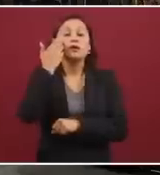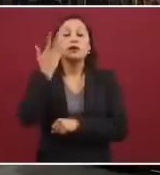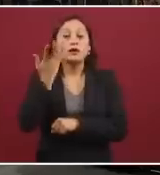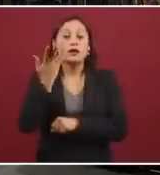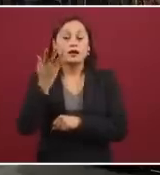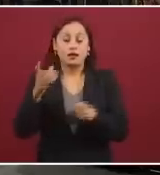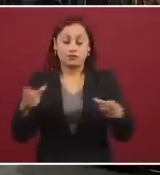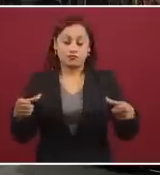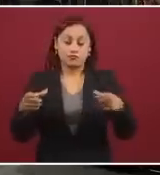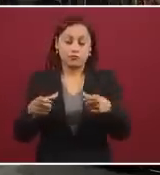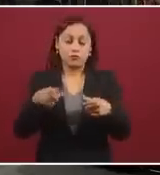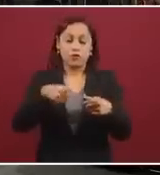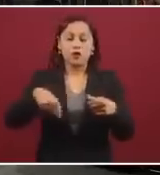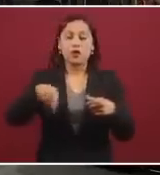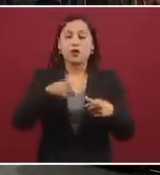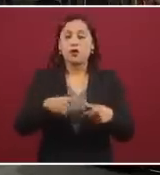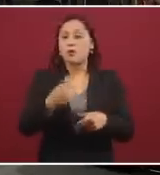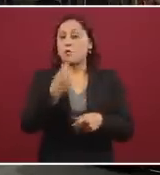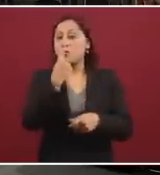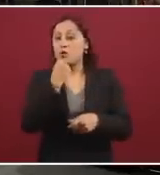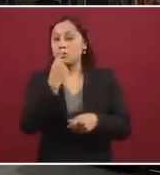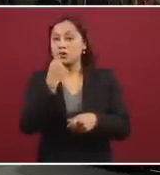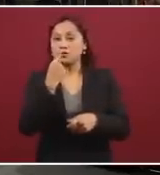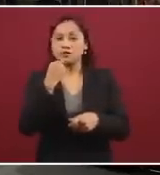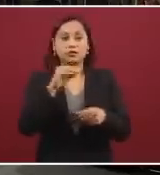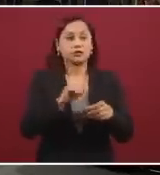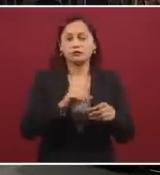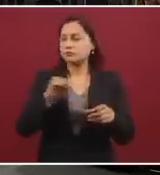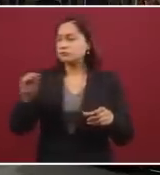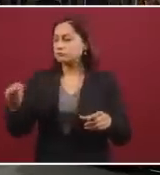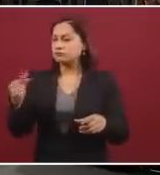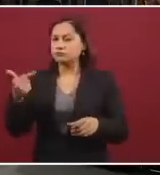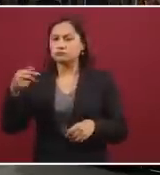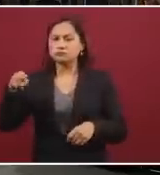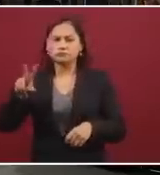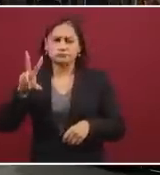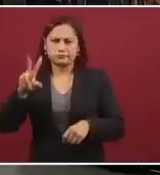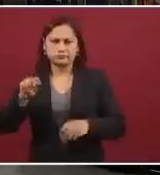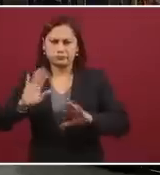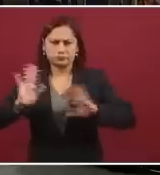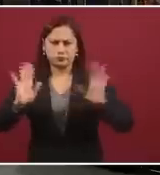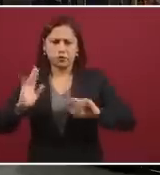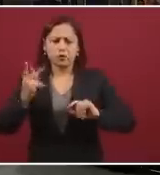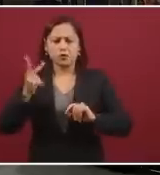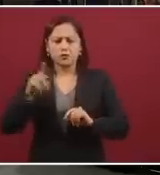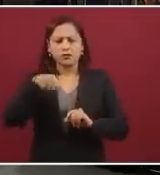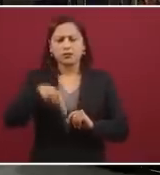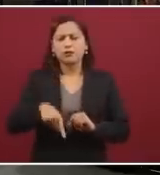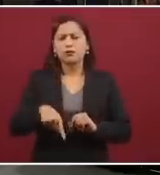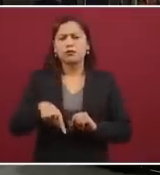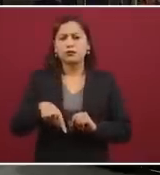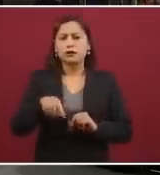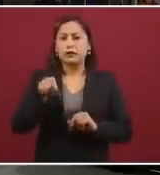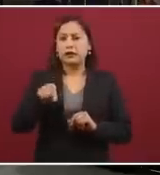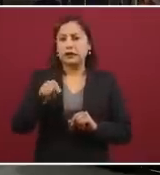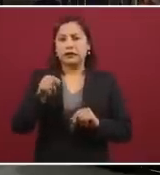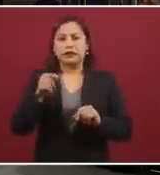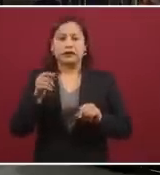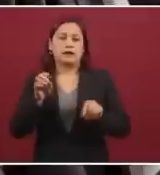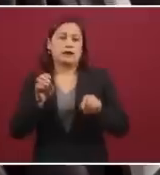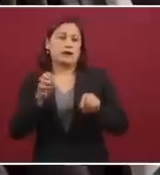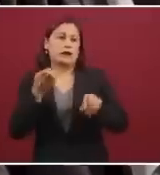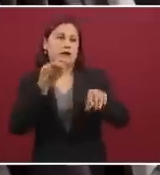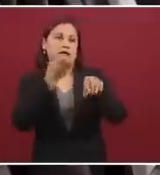activo por así denominarlo podían ser trasladados a los estados en donde por ejemplo no hay policías porque también